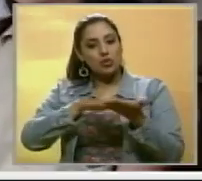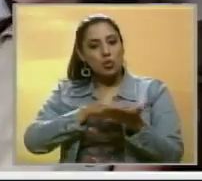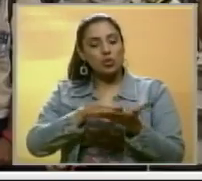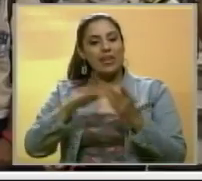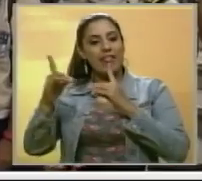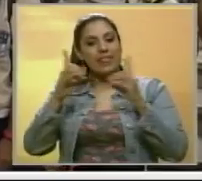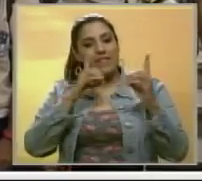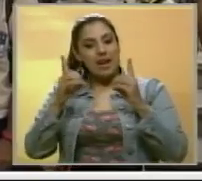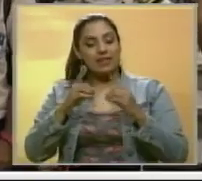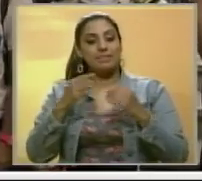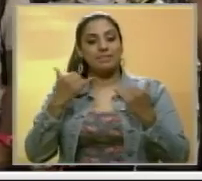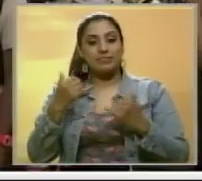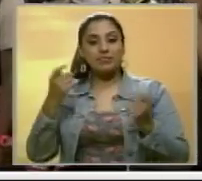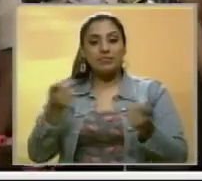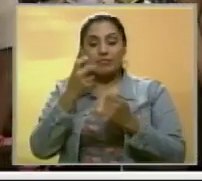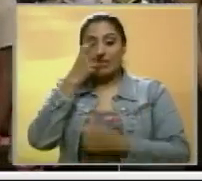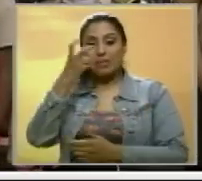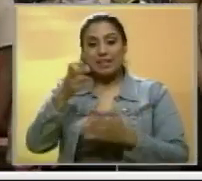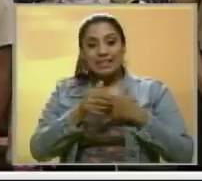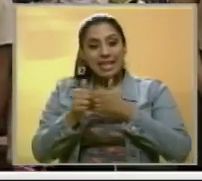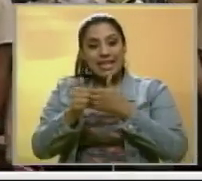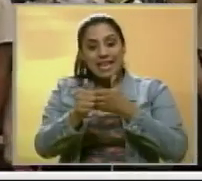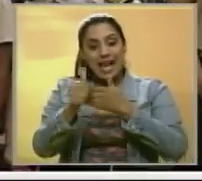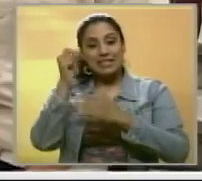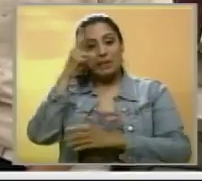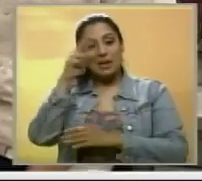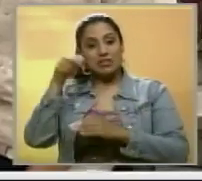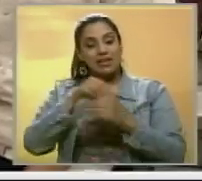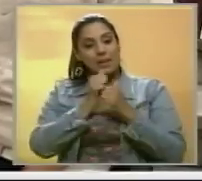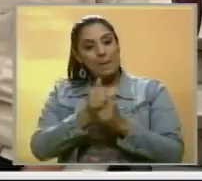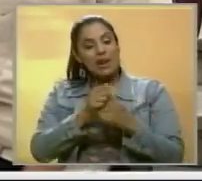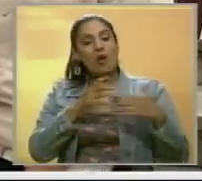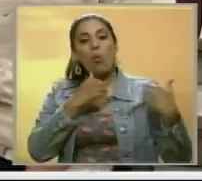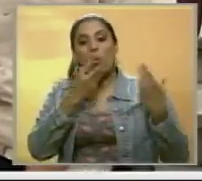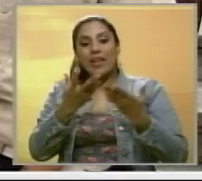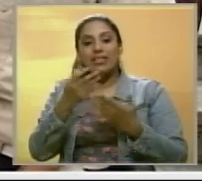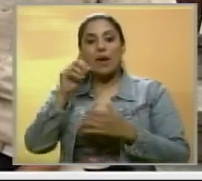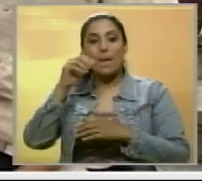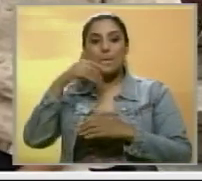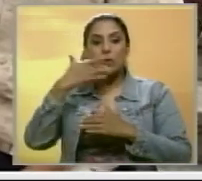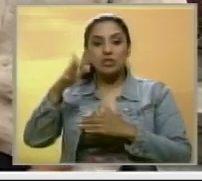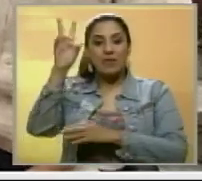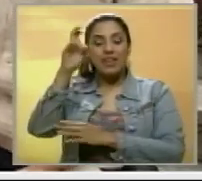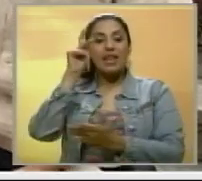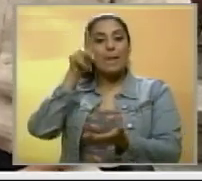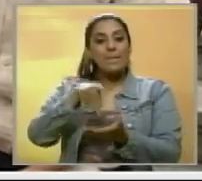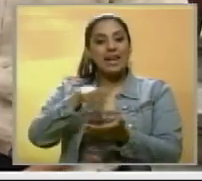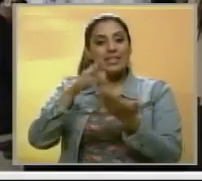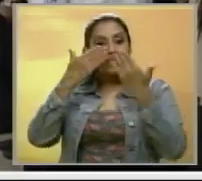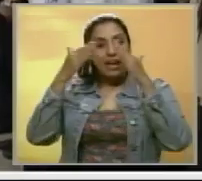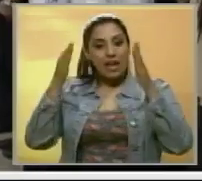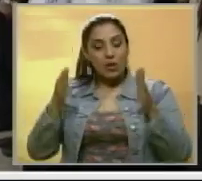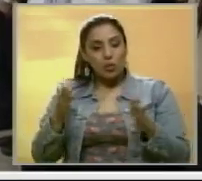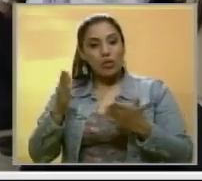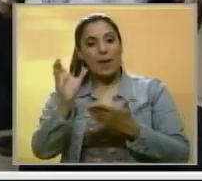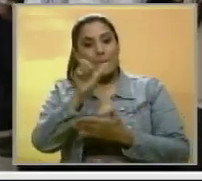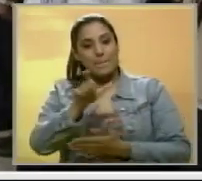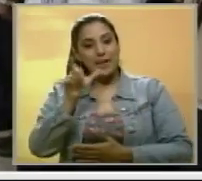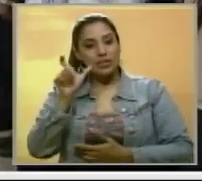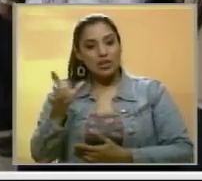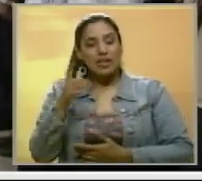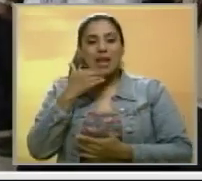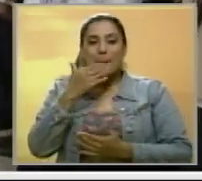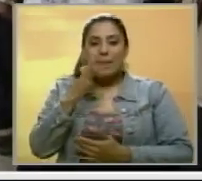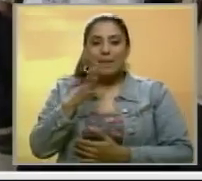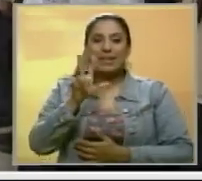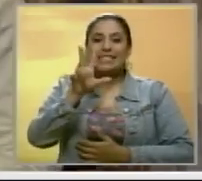los debates. El programa de visitas guiadas de la Asamblea Nacional espera contar el próximo viernes con la participación de estudiantes, ciudadanos y de al